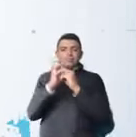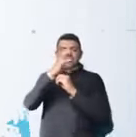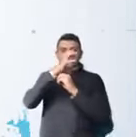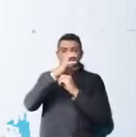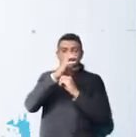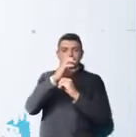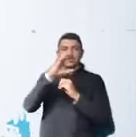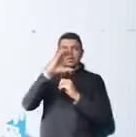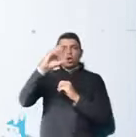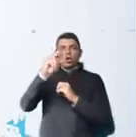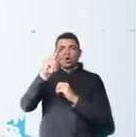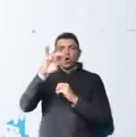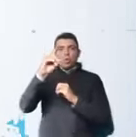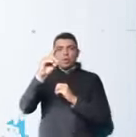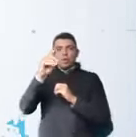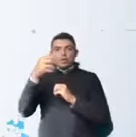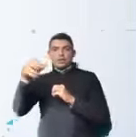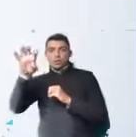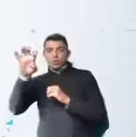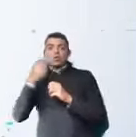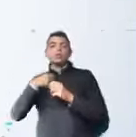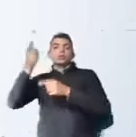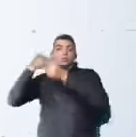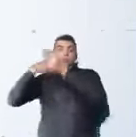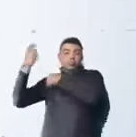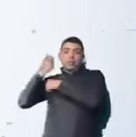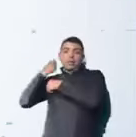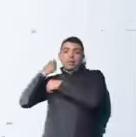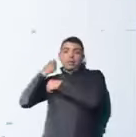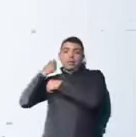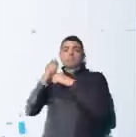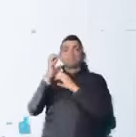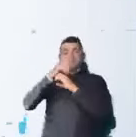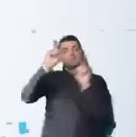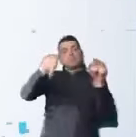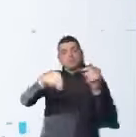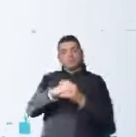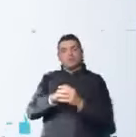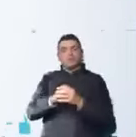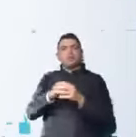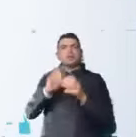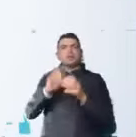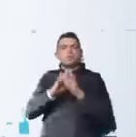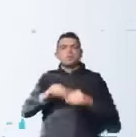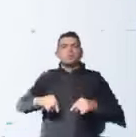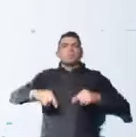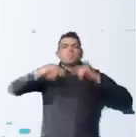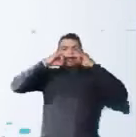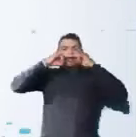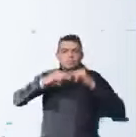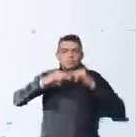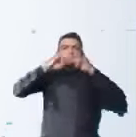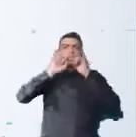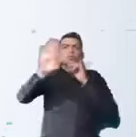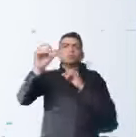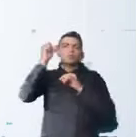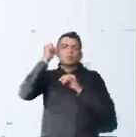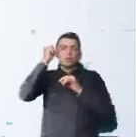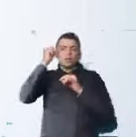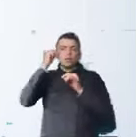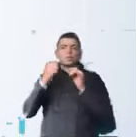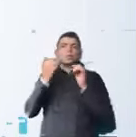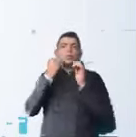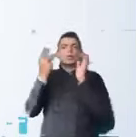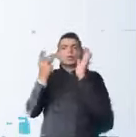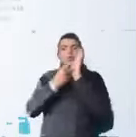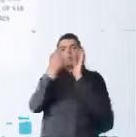conocido como el MERS, también era un coronavirus, y esto ocasionaba el síndrome respiratorio del Medio Oriente en el 2012,